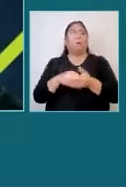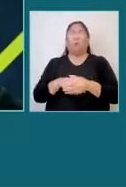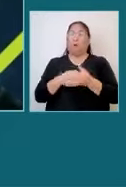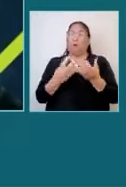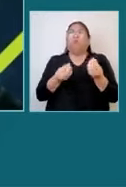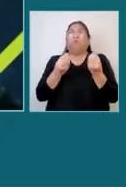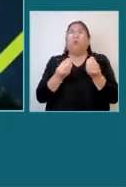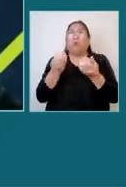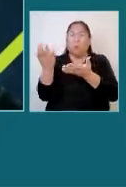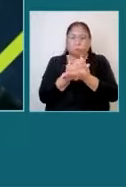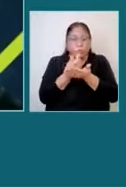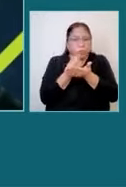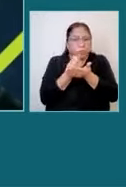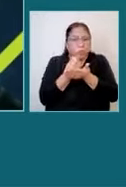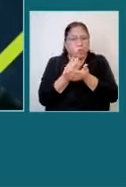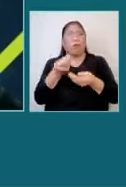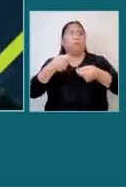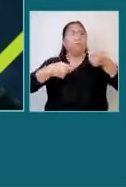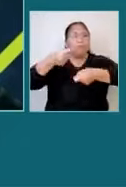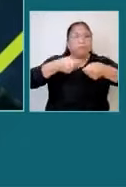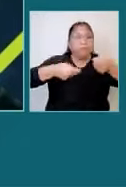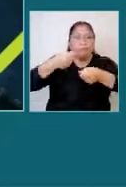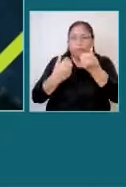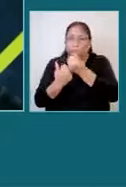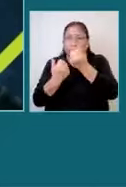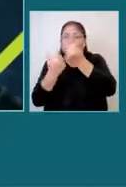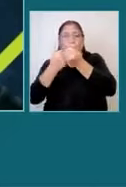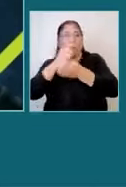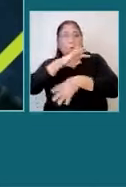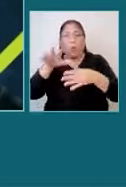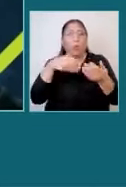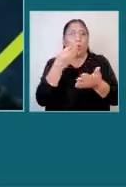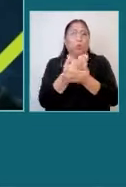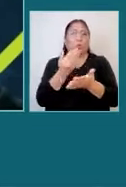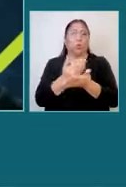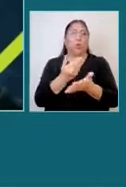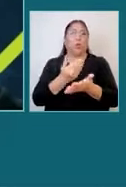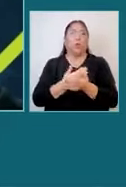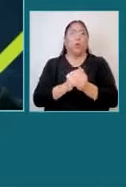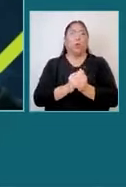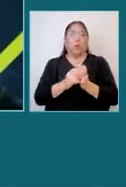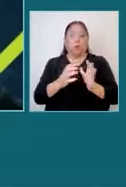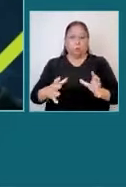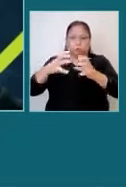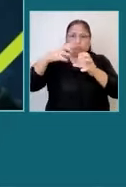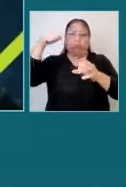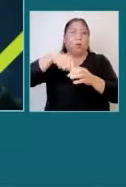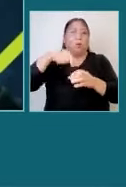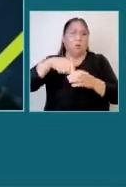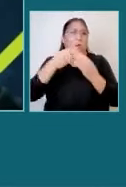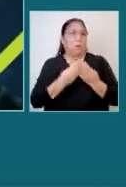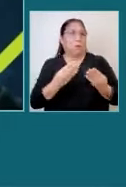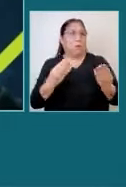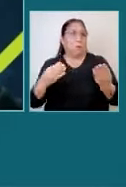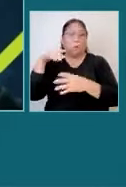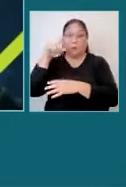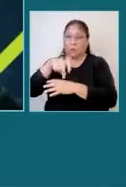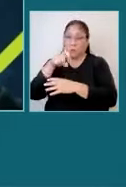capital y otros temas ligados a mecanismos de financiamiento, toda la caja de herramientas disponibles